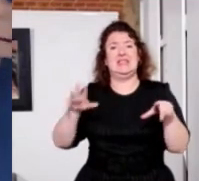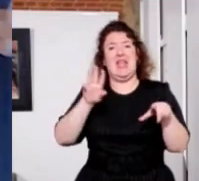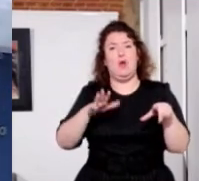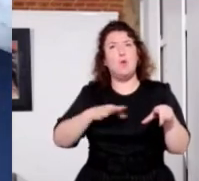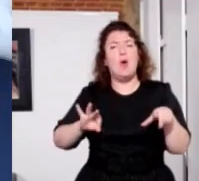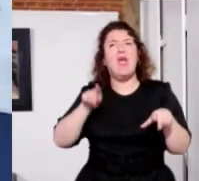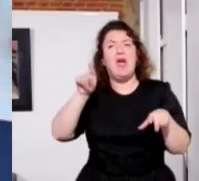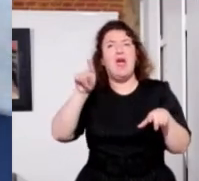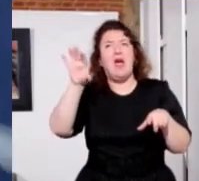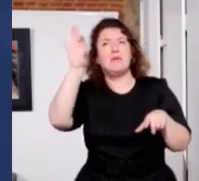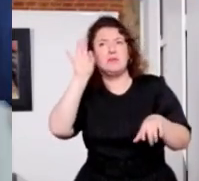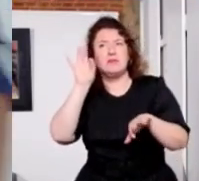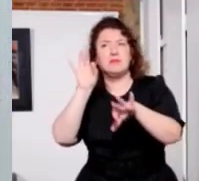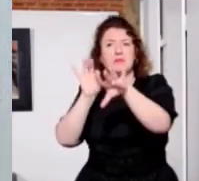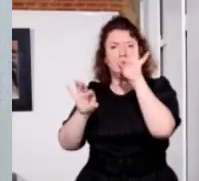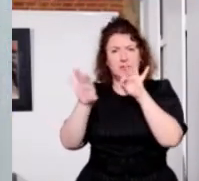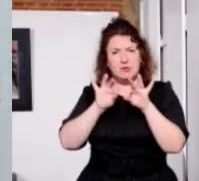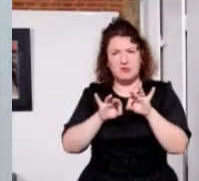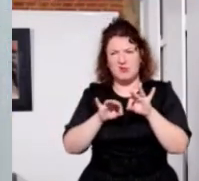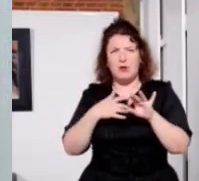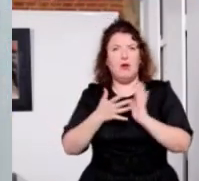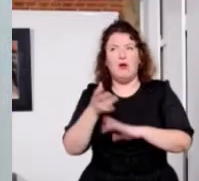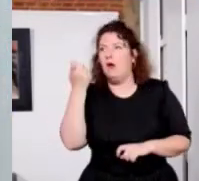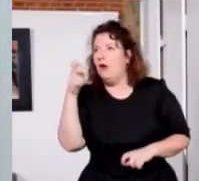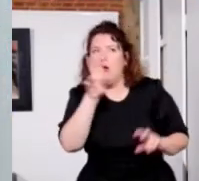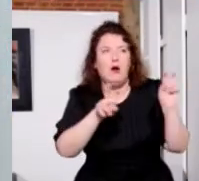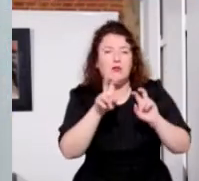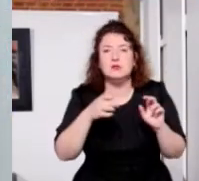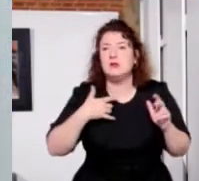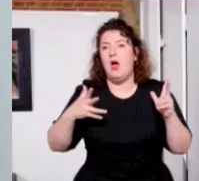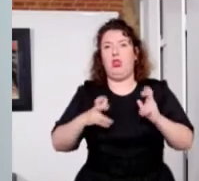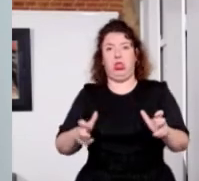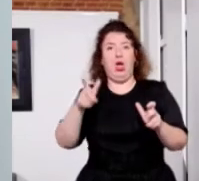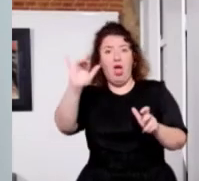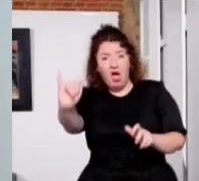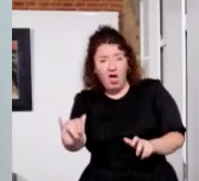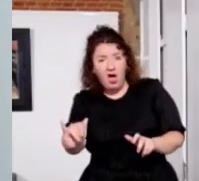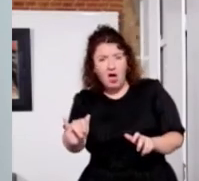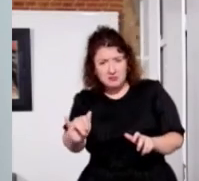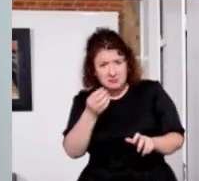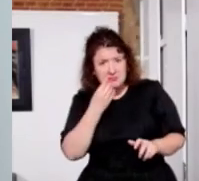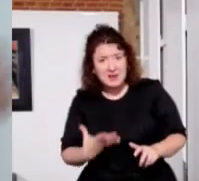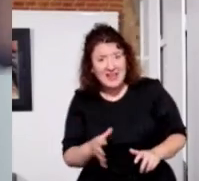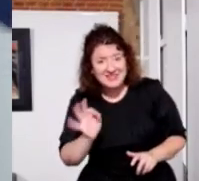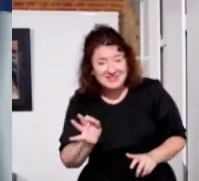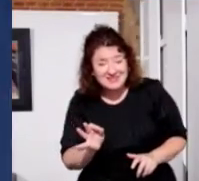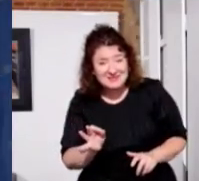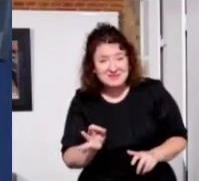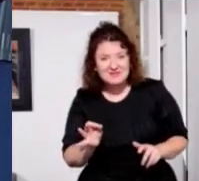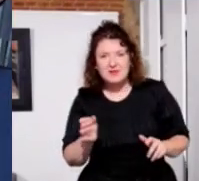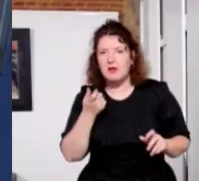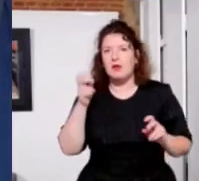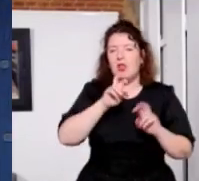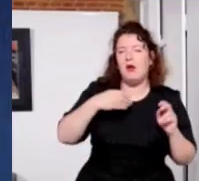acoger. ¿Os imagináis no tener que buscarlas? ¿Que estén todas ahí ya puestas? Esto estaría bien, ¿eh? No tener que recorrerse